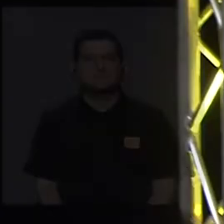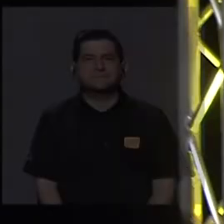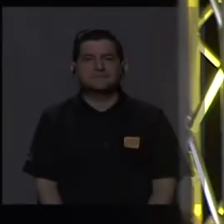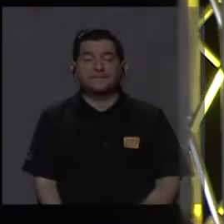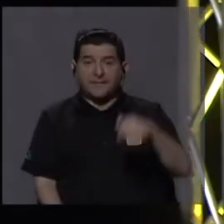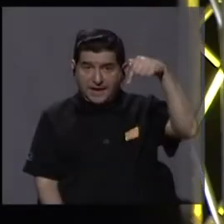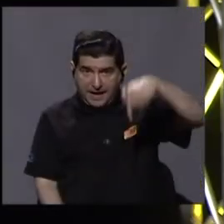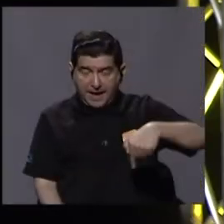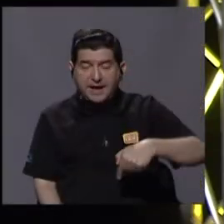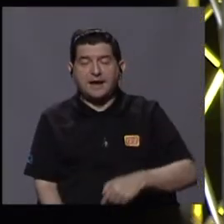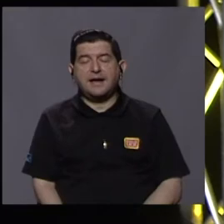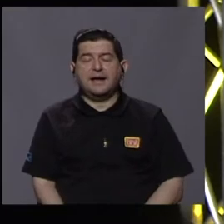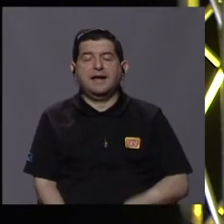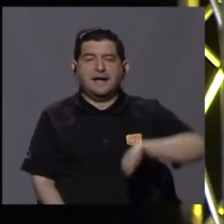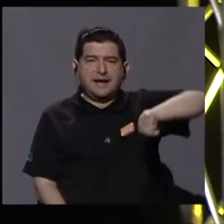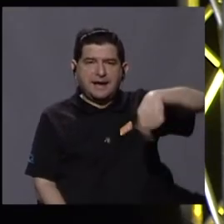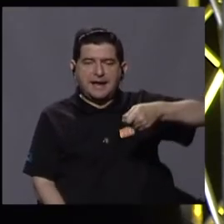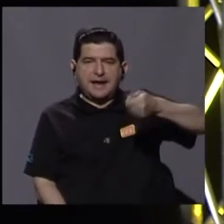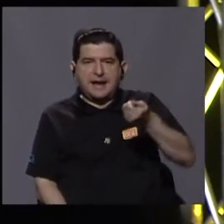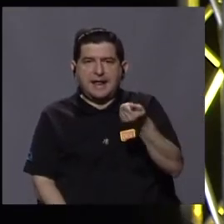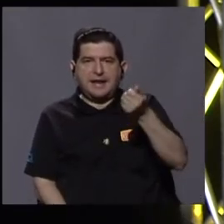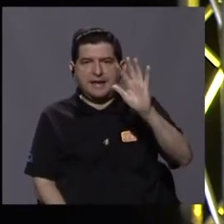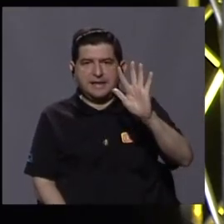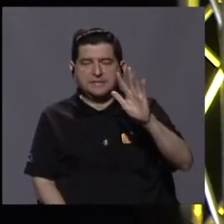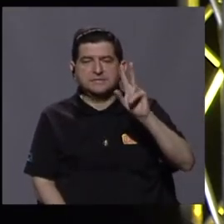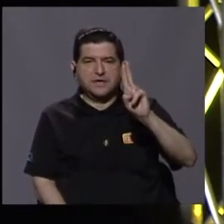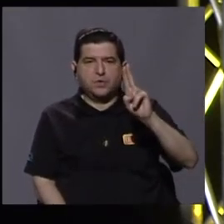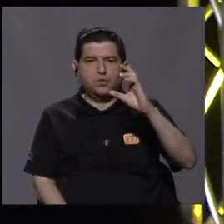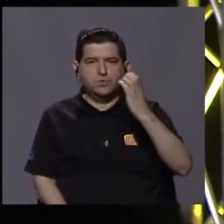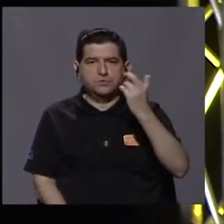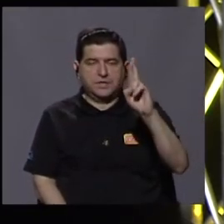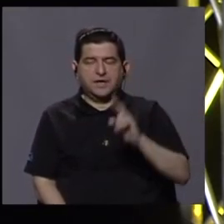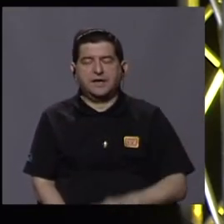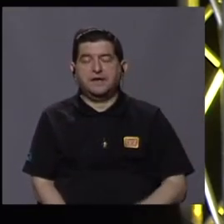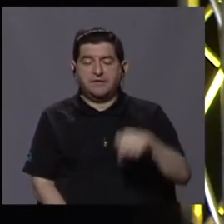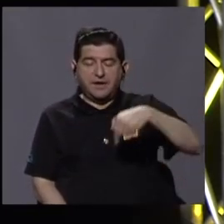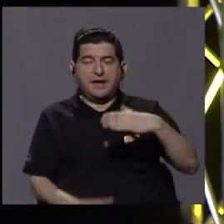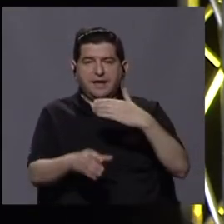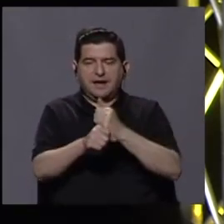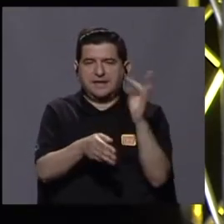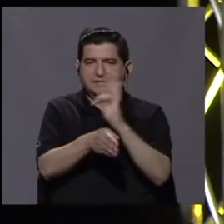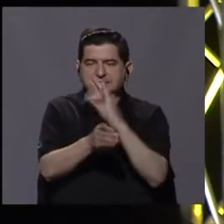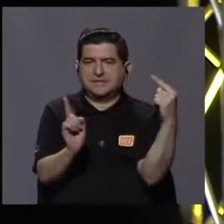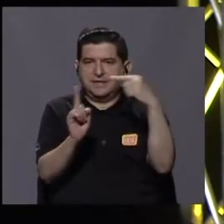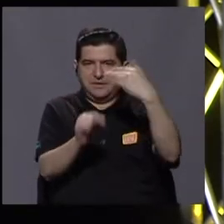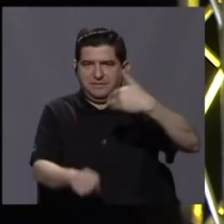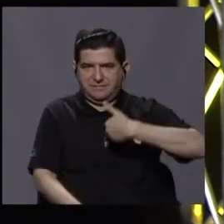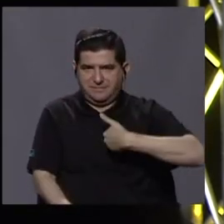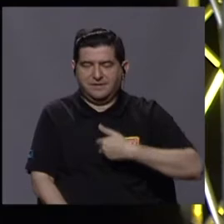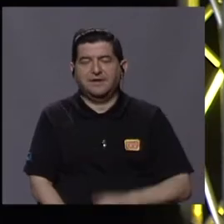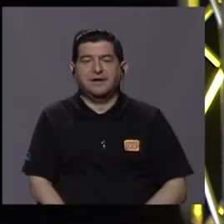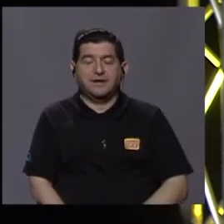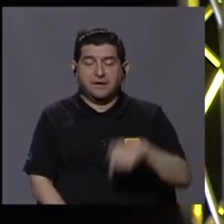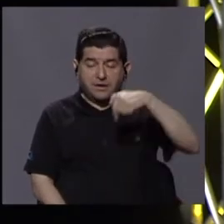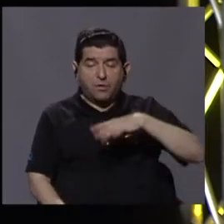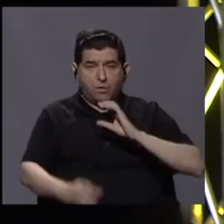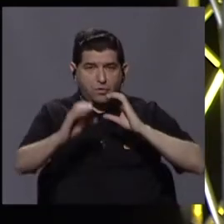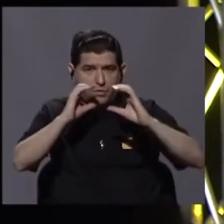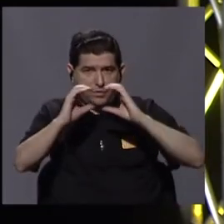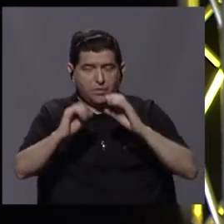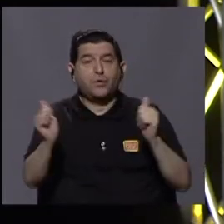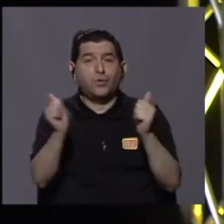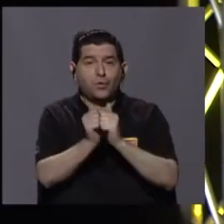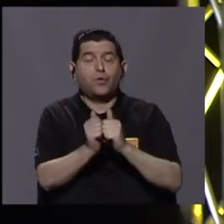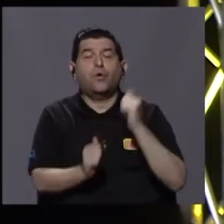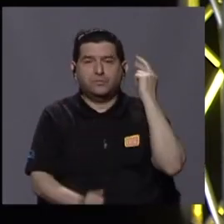estamos sacadas de los estudios del canal 15 universidad de costa rica donde hacemos para ustedes televisión con sentido y hoy tenemos una conversación consentido